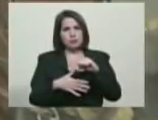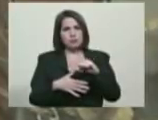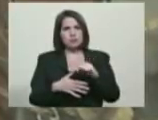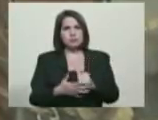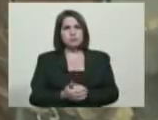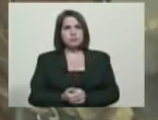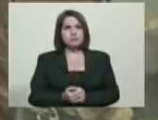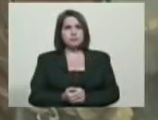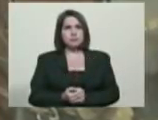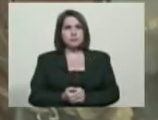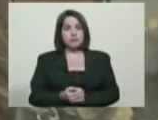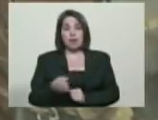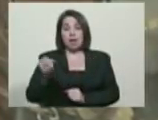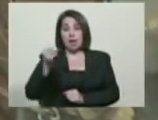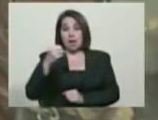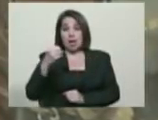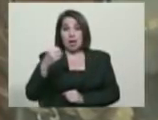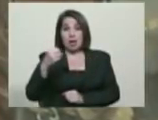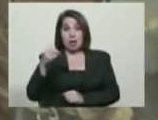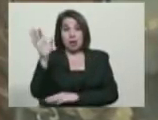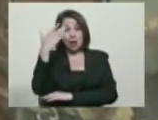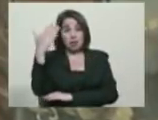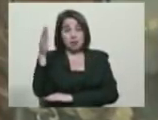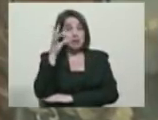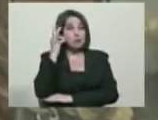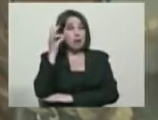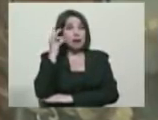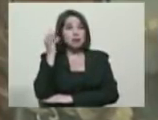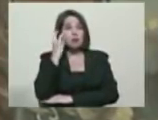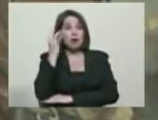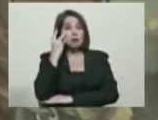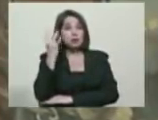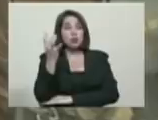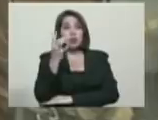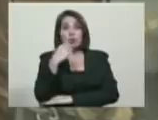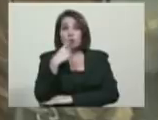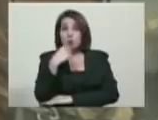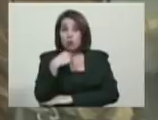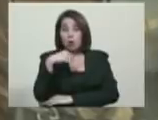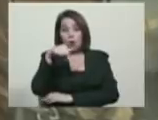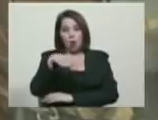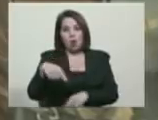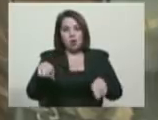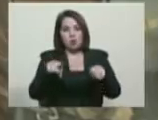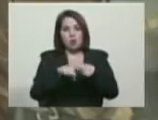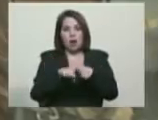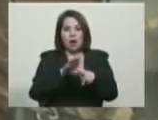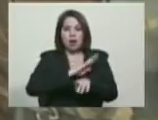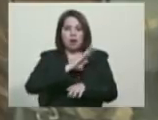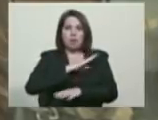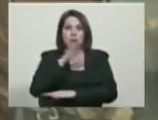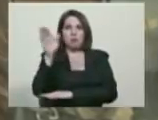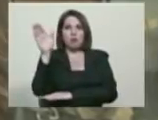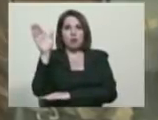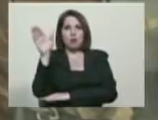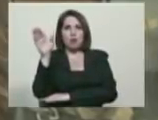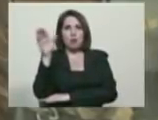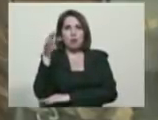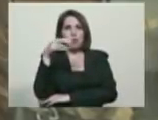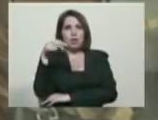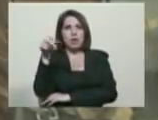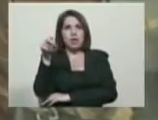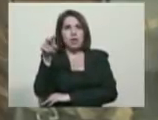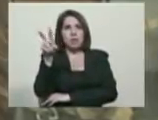Era el estandarte, el amarillo, el azul y el rojo. Hoy es la bandera de Venezuela, de Colombia y de Ecuador.